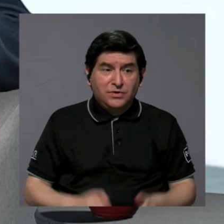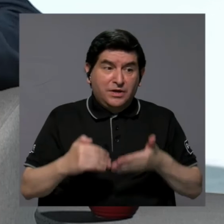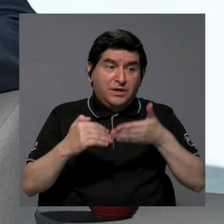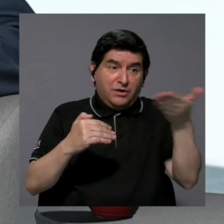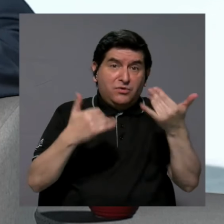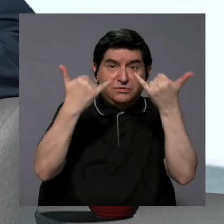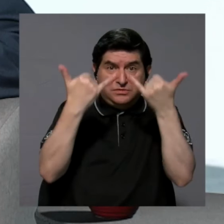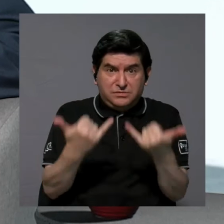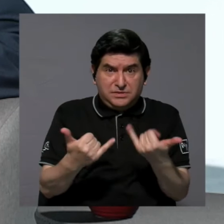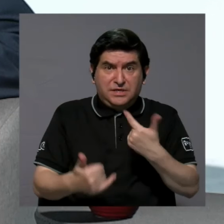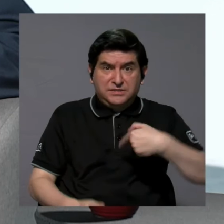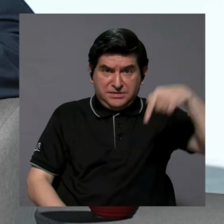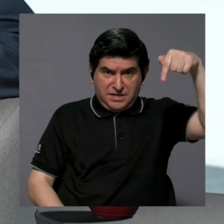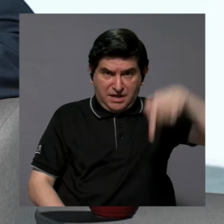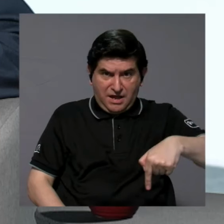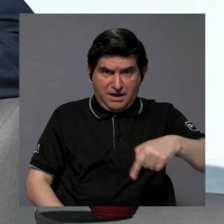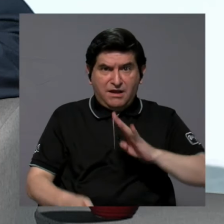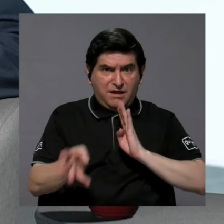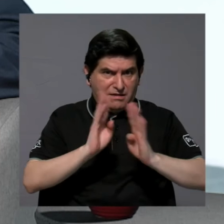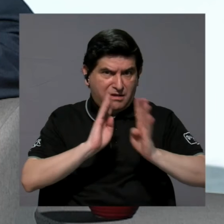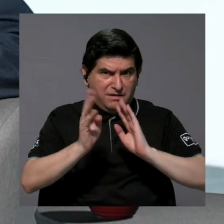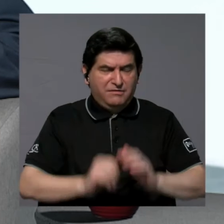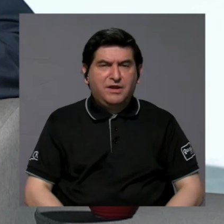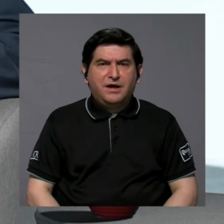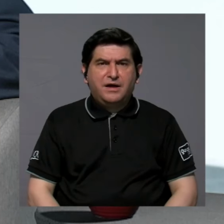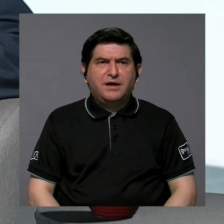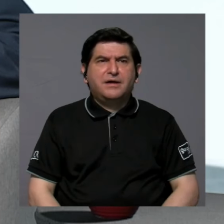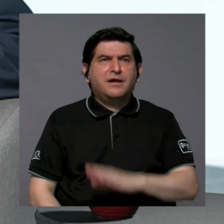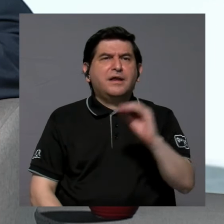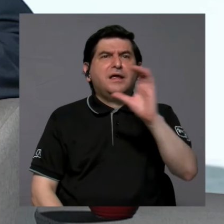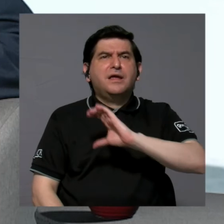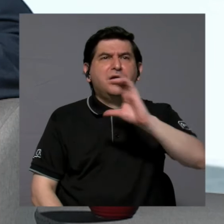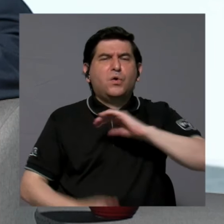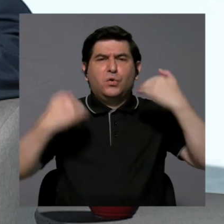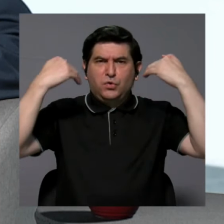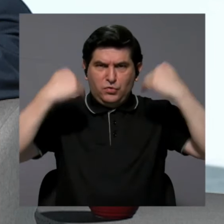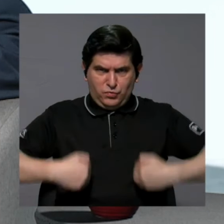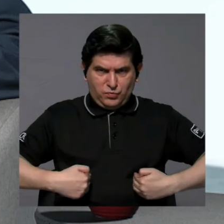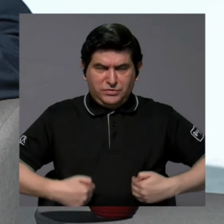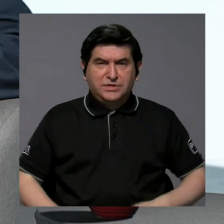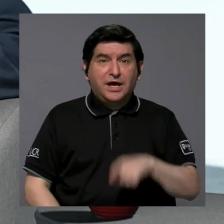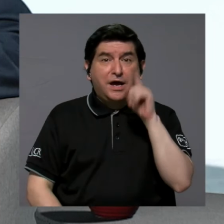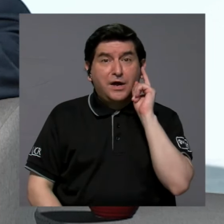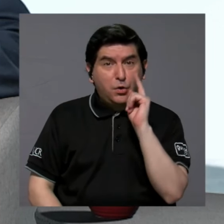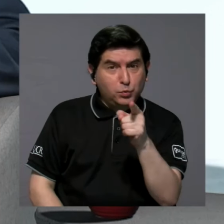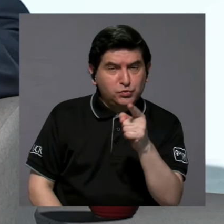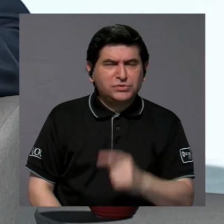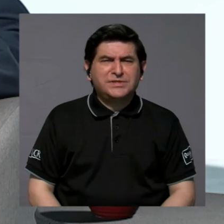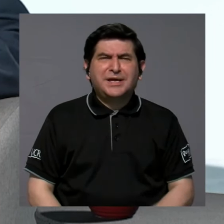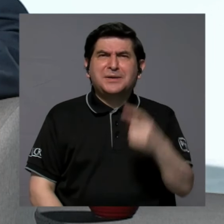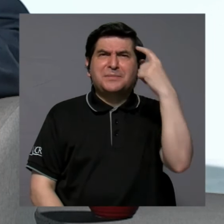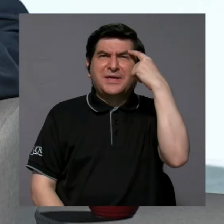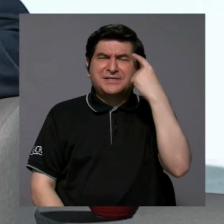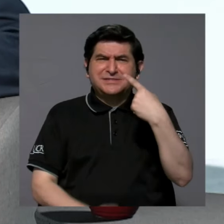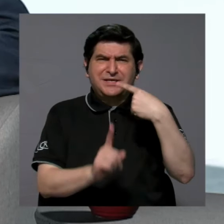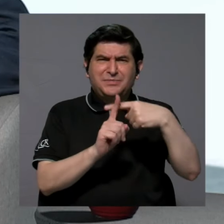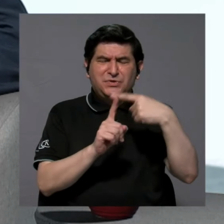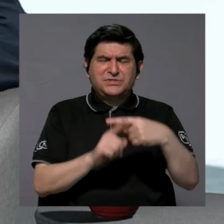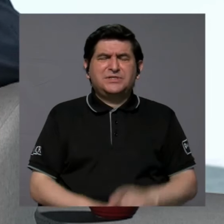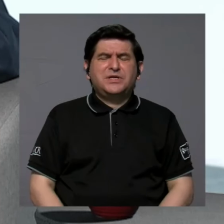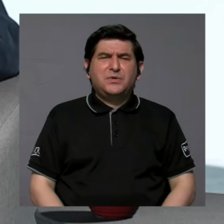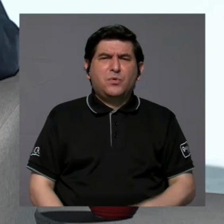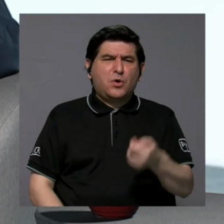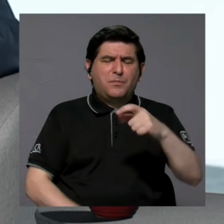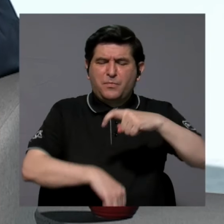de los elementos que hemos comentado acá, y comportamiento humano, ¿usted es optimista que esto cambie